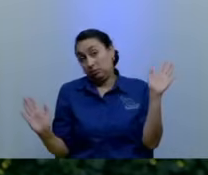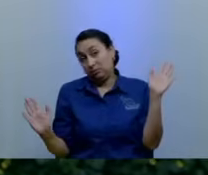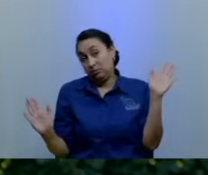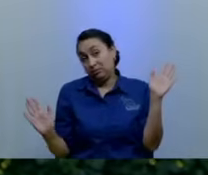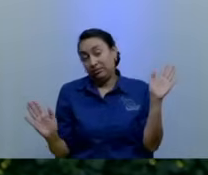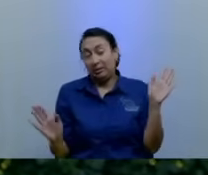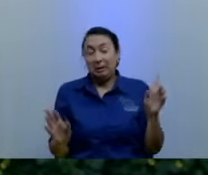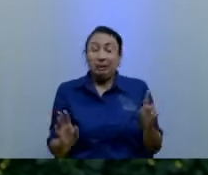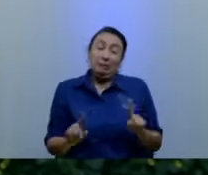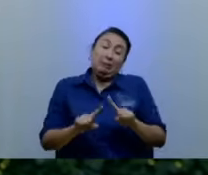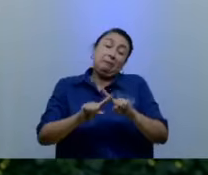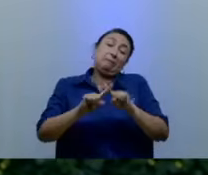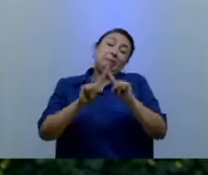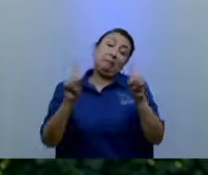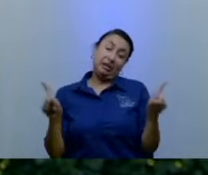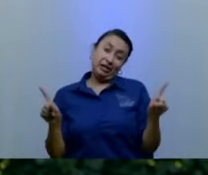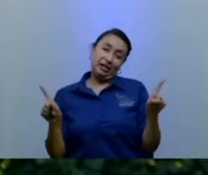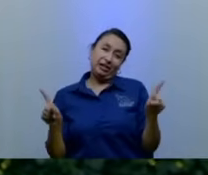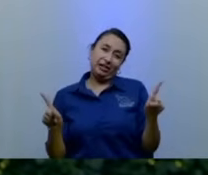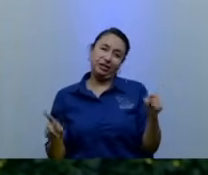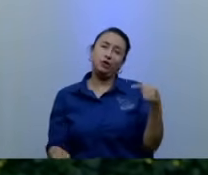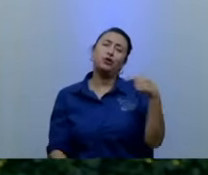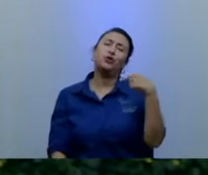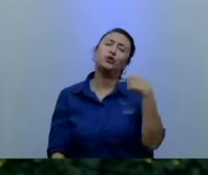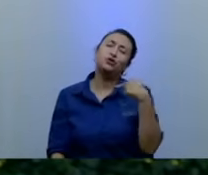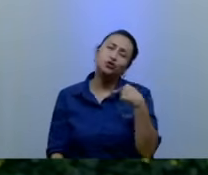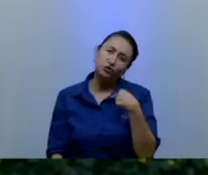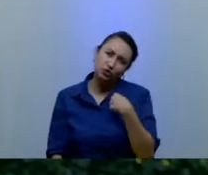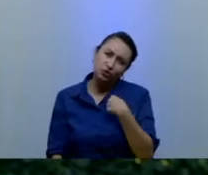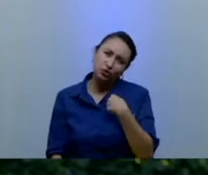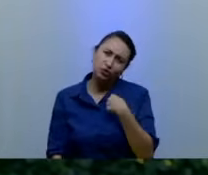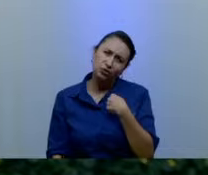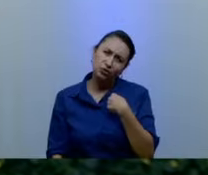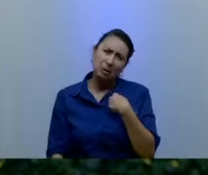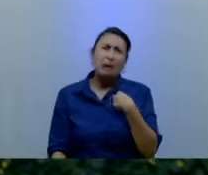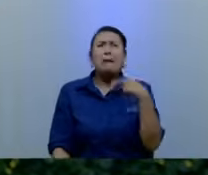como no es aquí, tengo derecho a decirlo así con libertad.